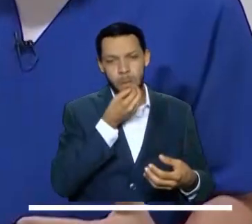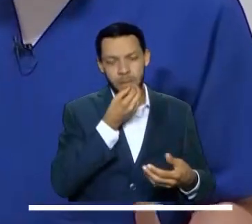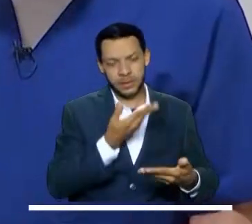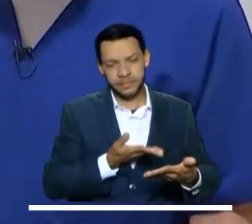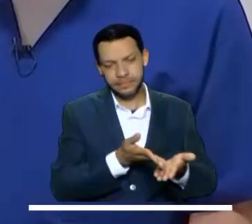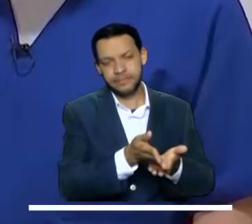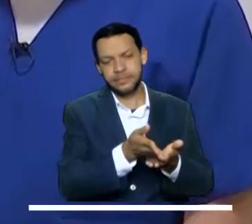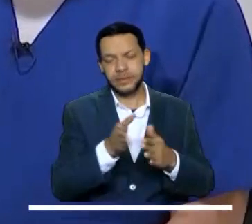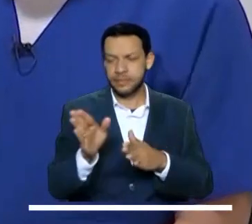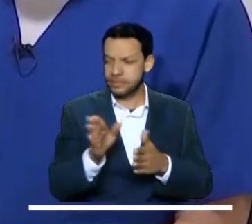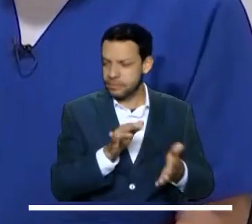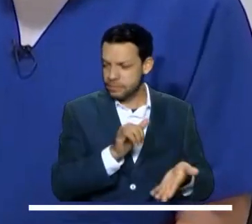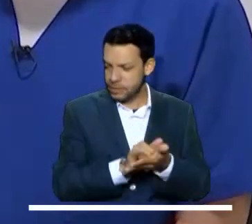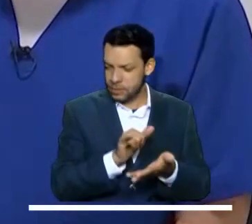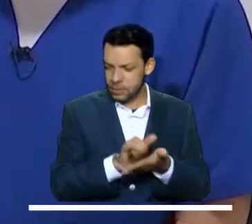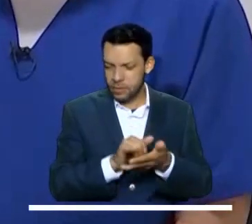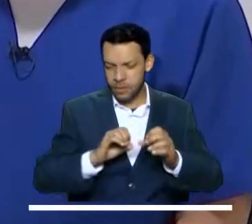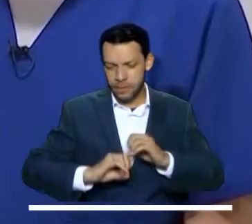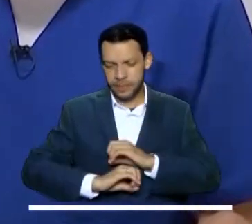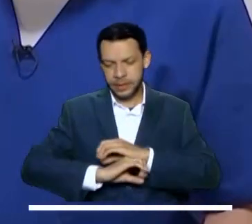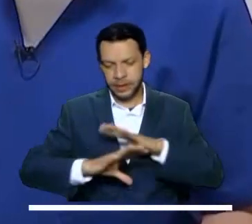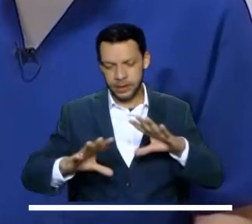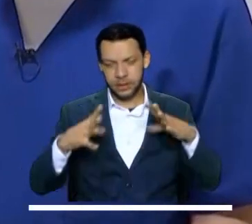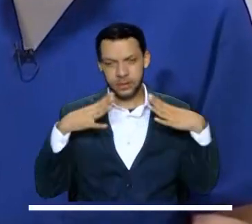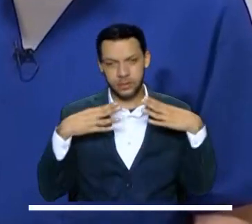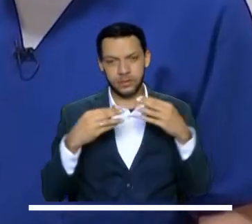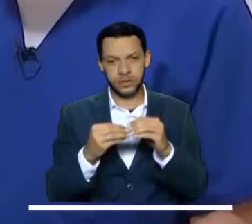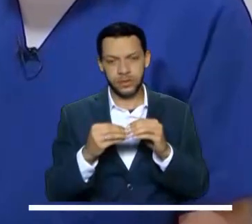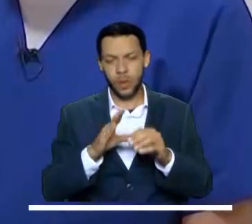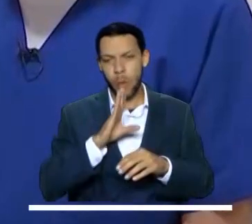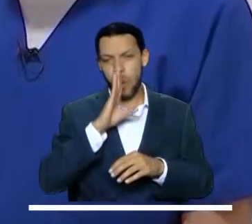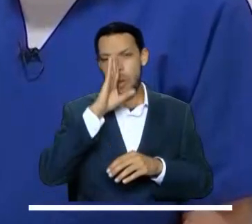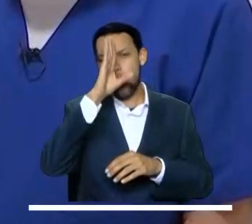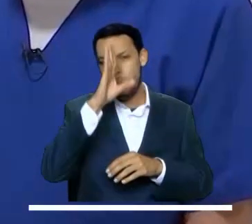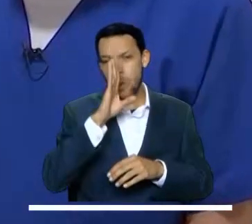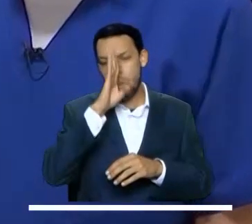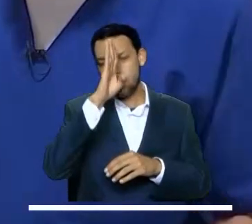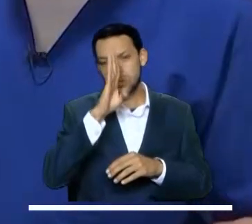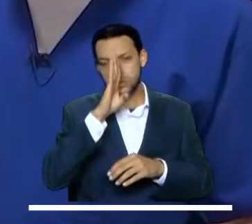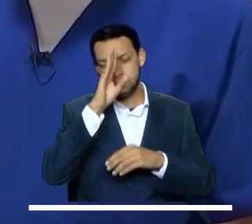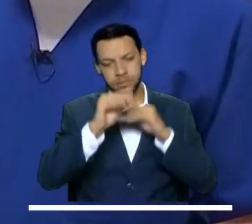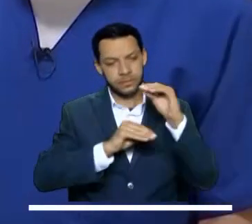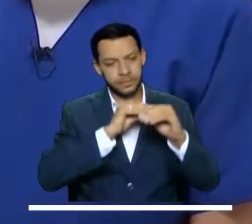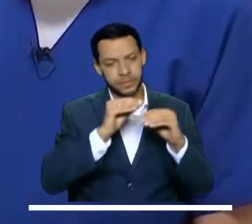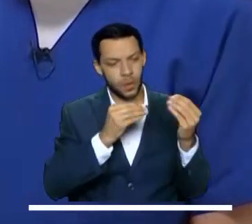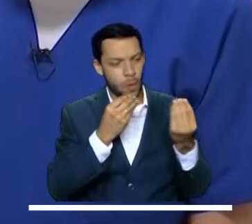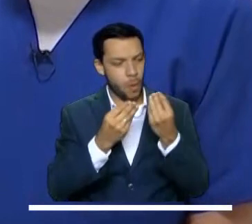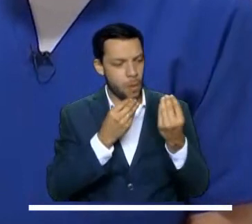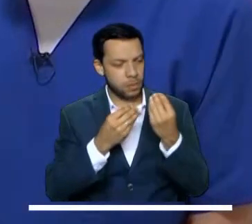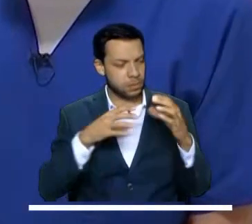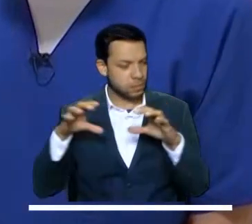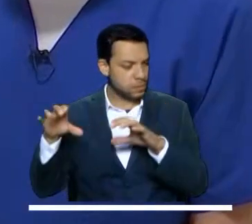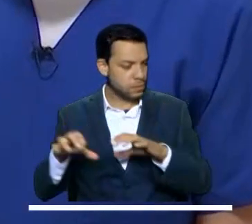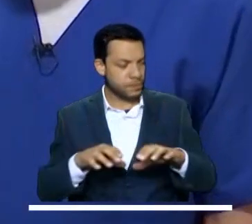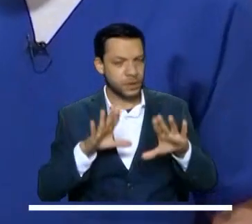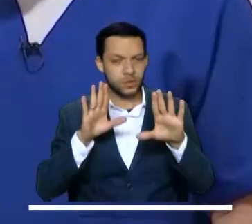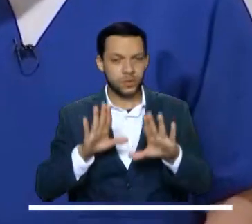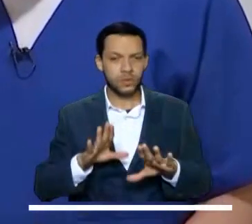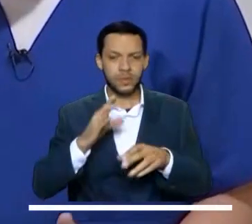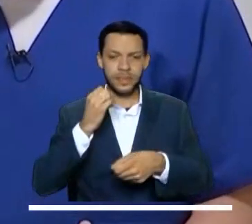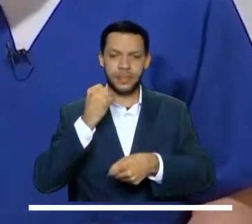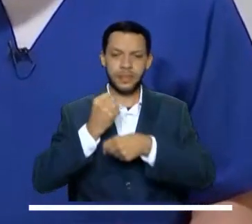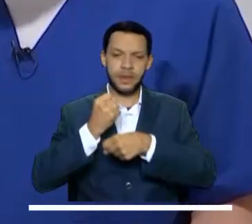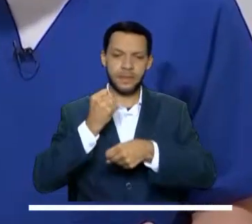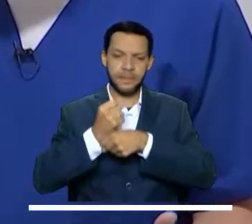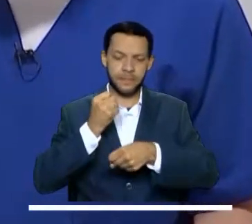mano de la alimentación y sobre todo muy importante con los malos hábitos que hemos desarrollado por estar muy ocupados en nuestros temas de trabajo, por andar a